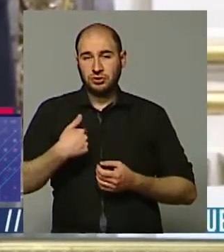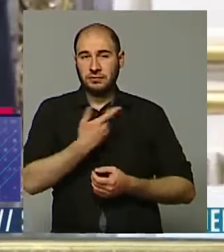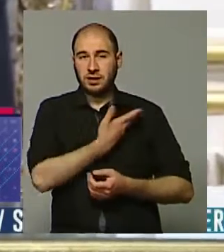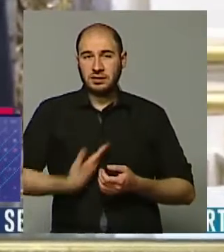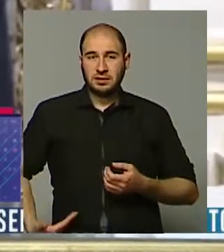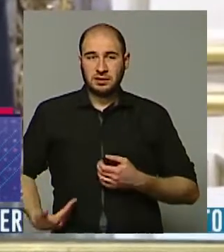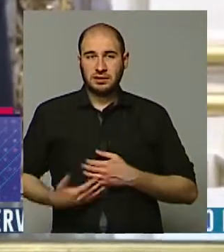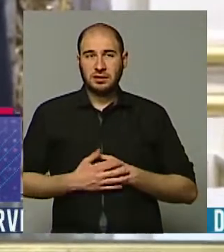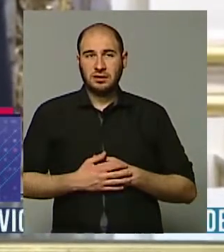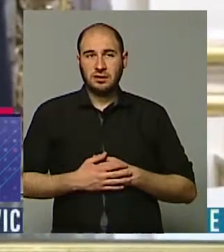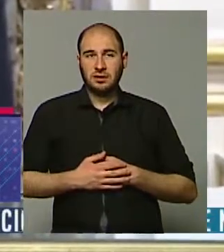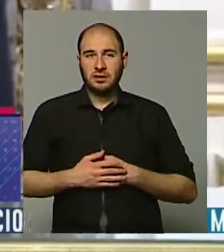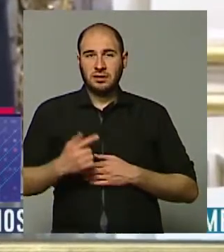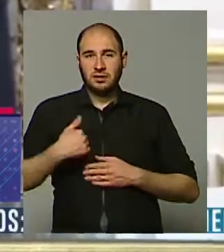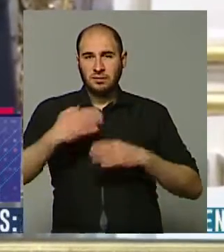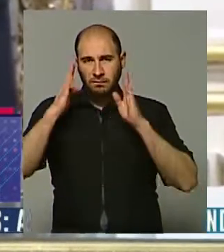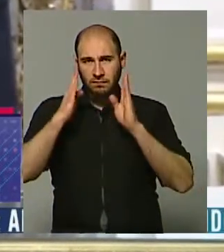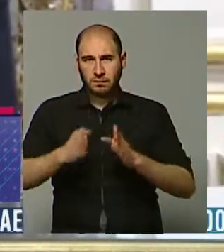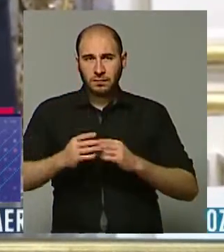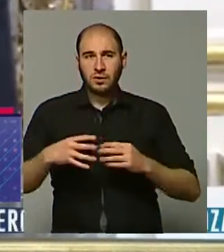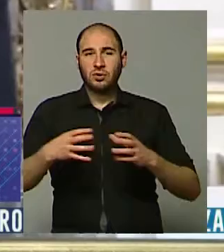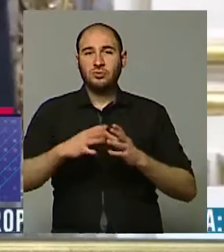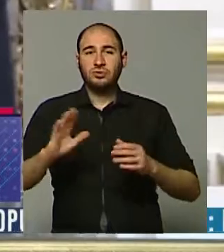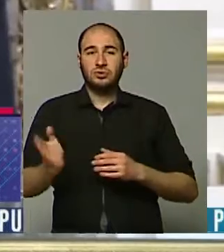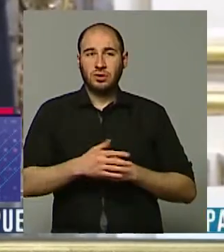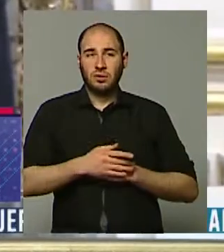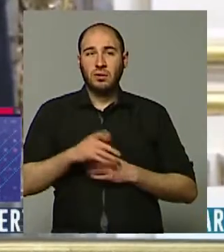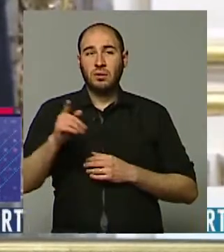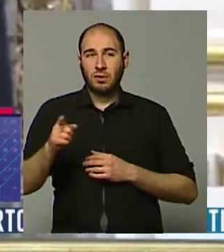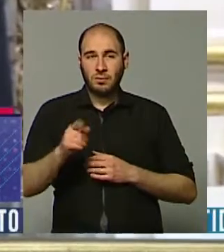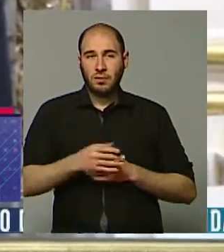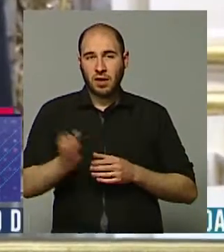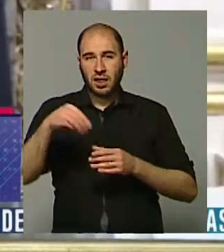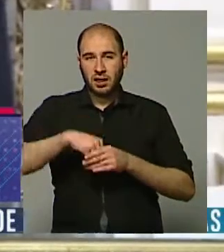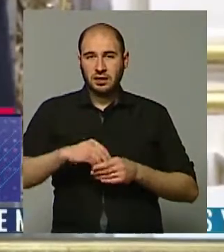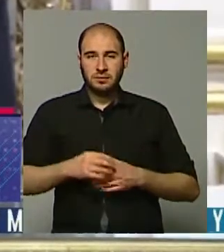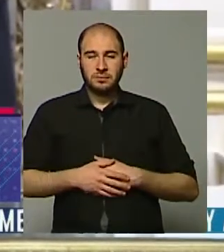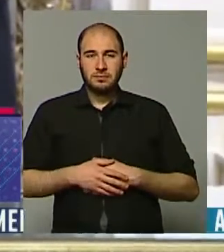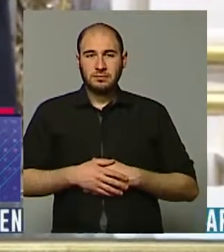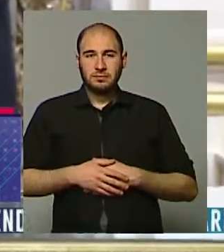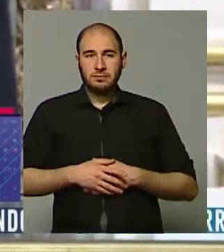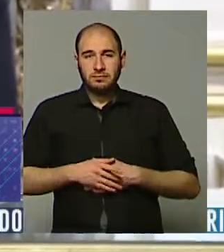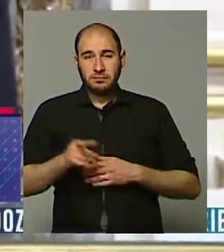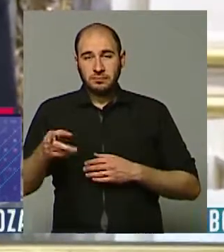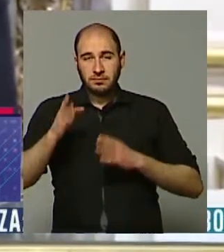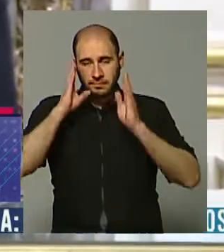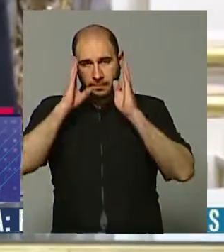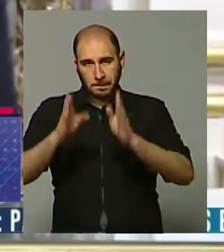presidente cuyo foco y el de todo el equipo que ahora vos has pasado a integrar tiene que estar